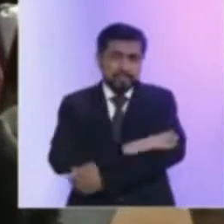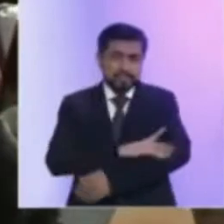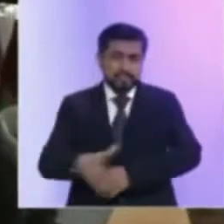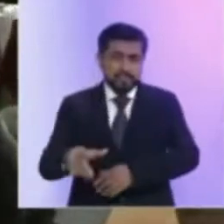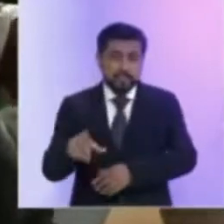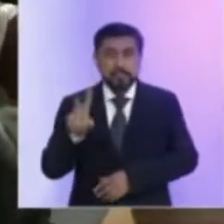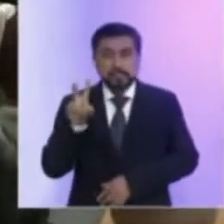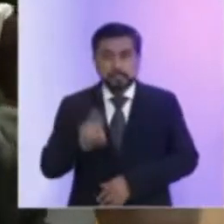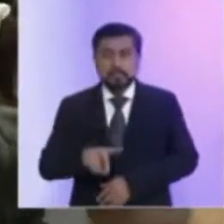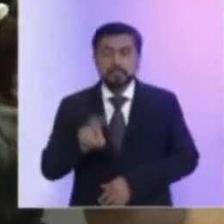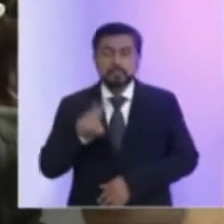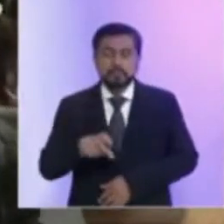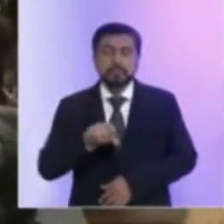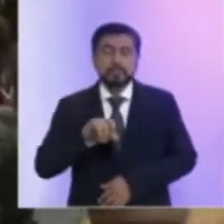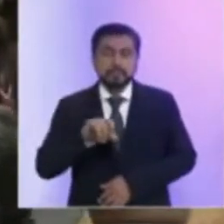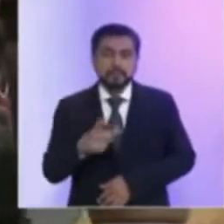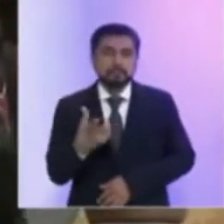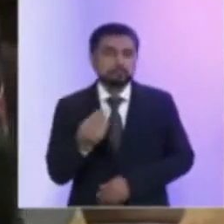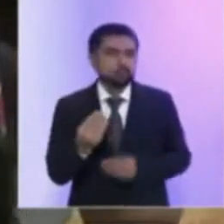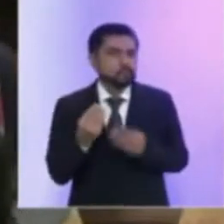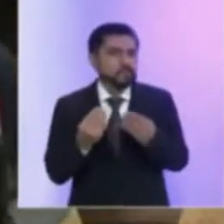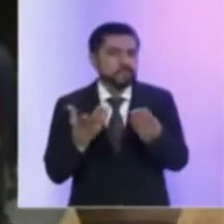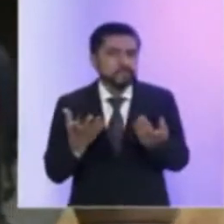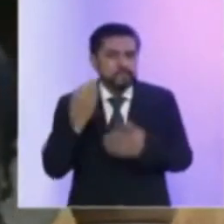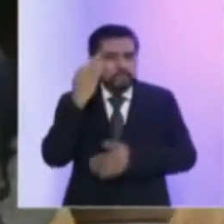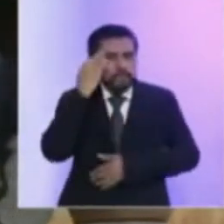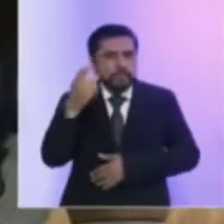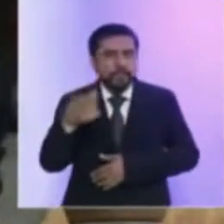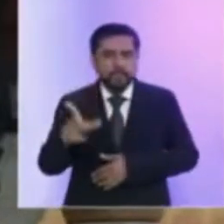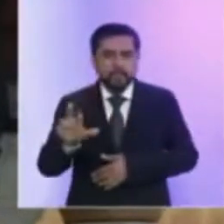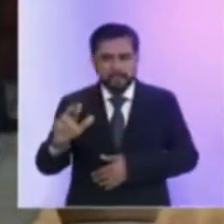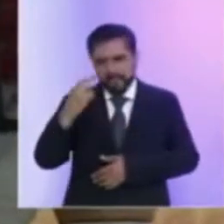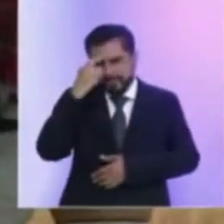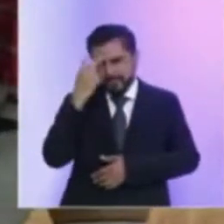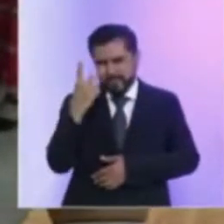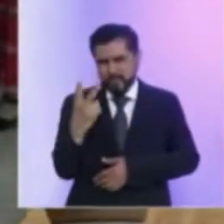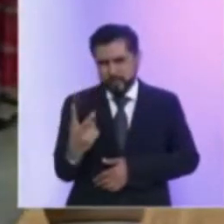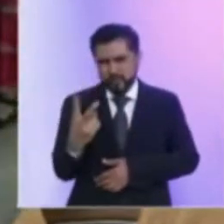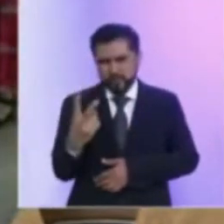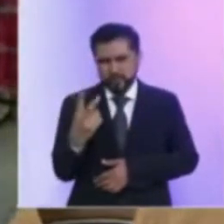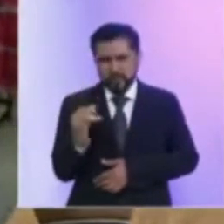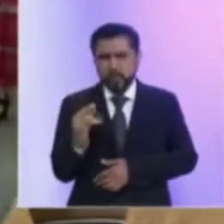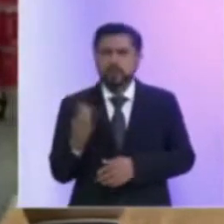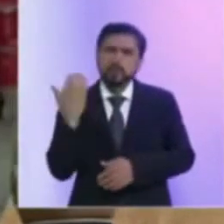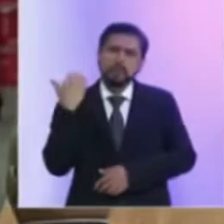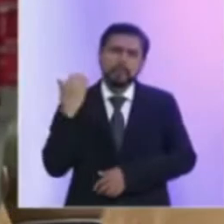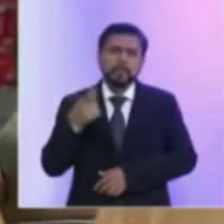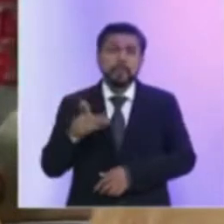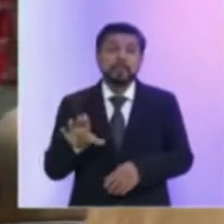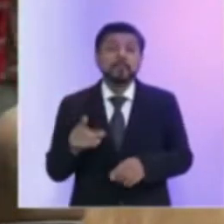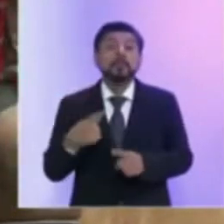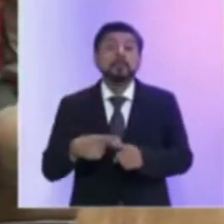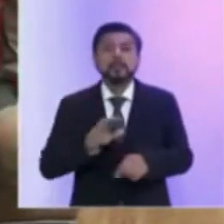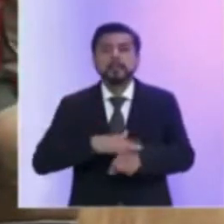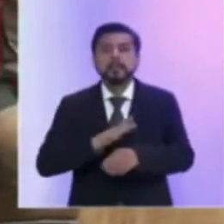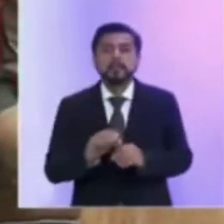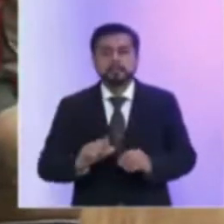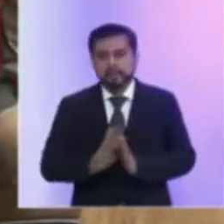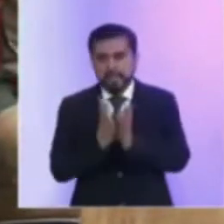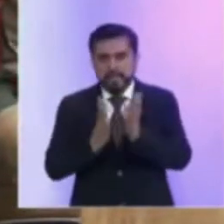intensísimas, y por supuesto, recordemos la jornada electoral del 2 de junio pasado, que tuvo una participación ciudadana